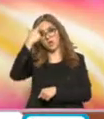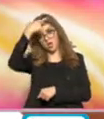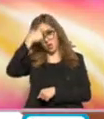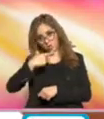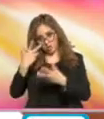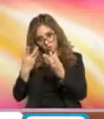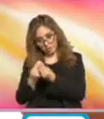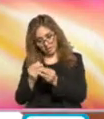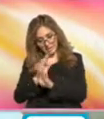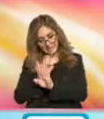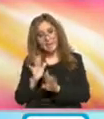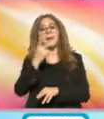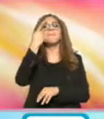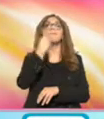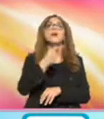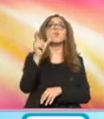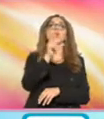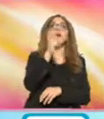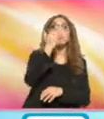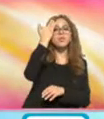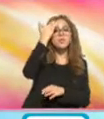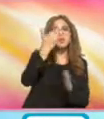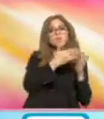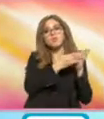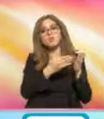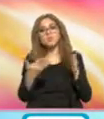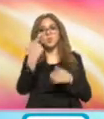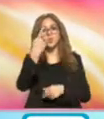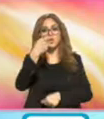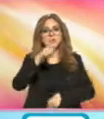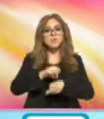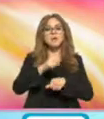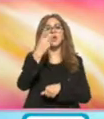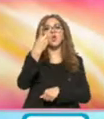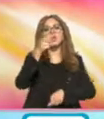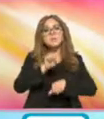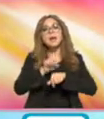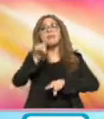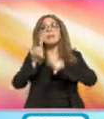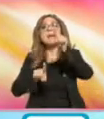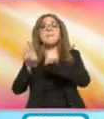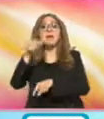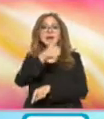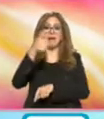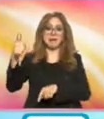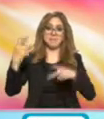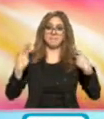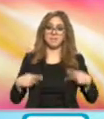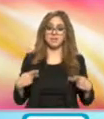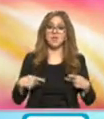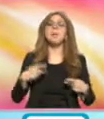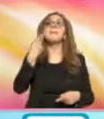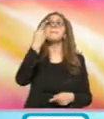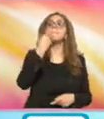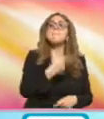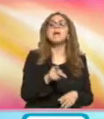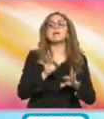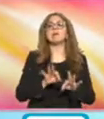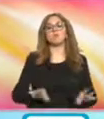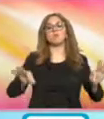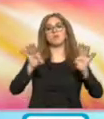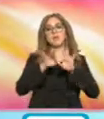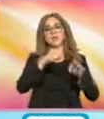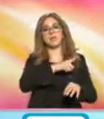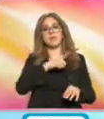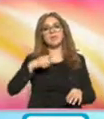recuperación aproximadamente es de entre 1 semana y 2 semanas, dependiendo del caso. Ahí sí tenemos que tener muy en consideración qué